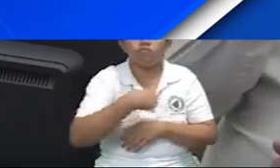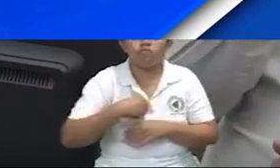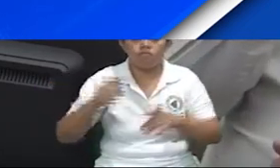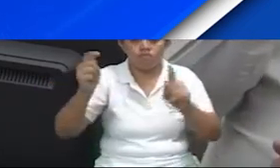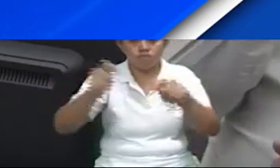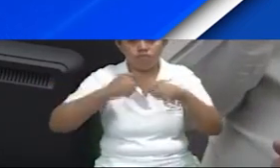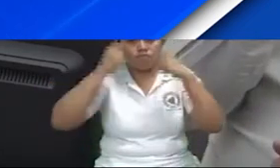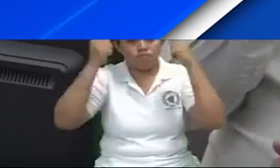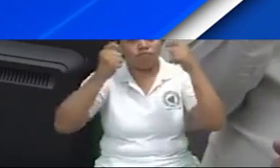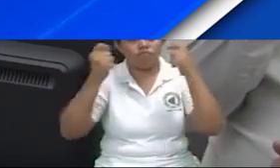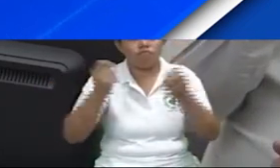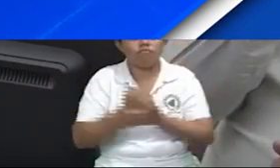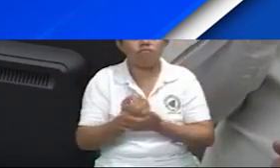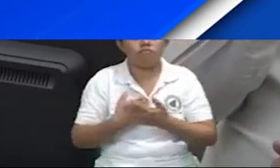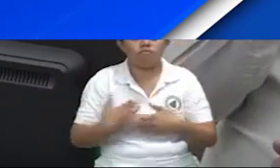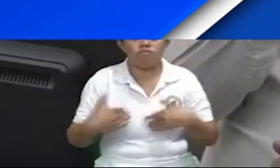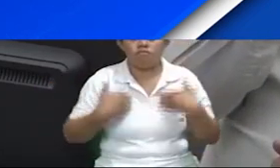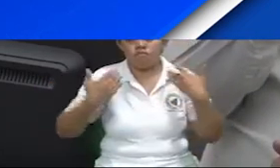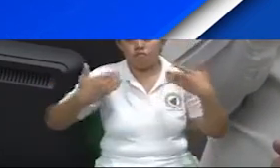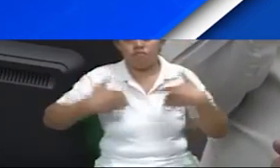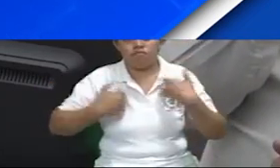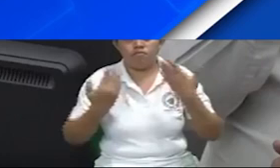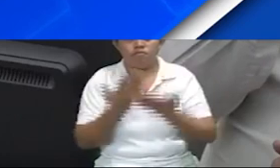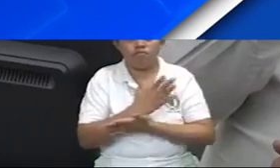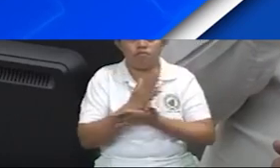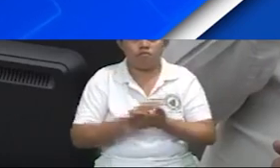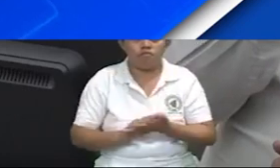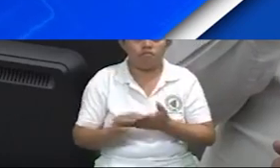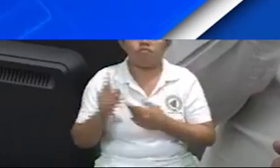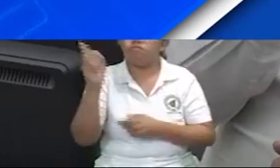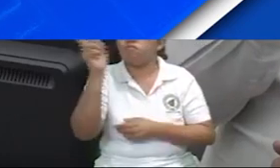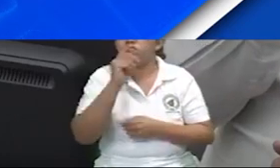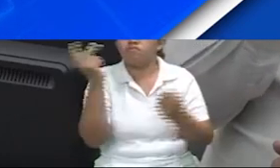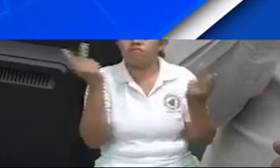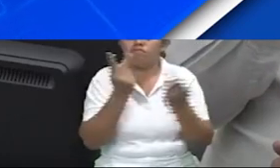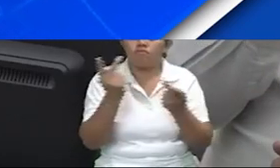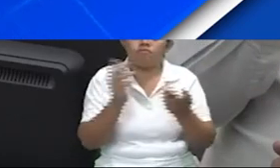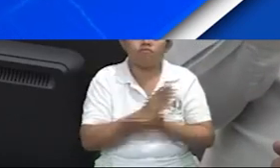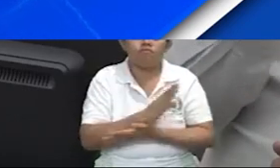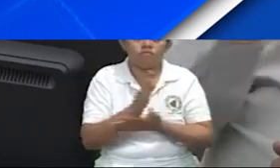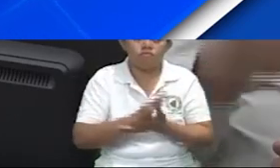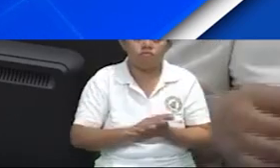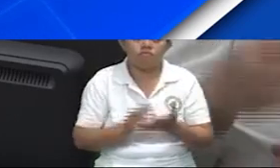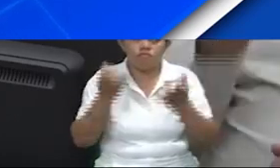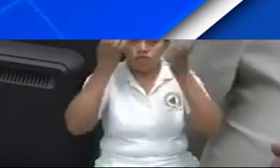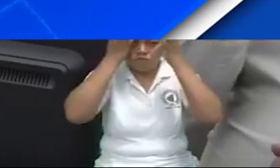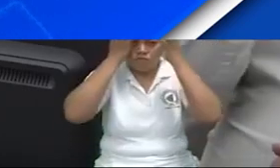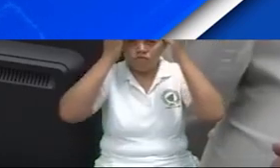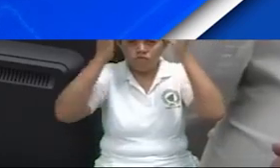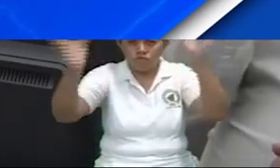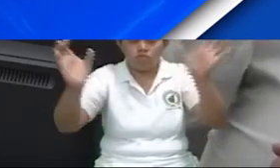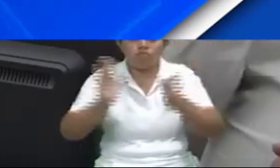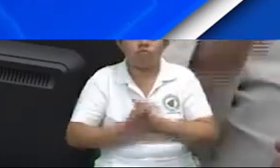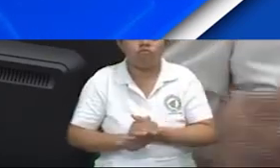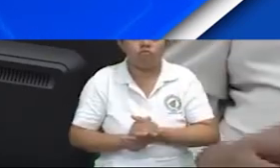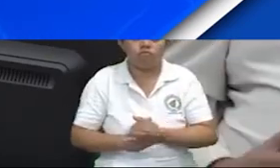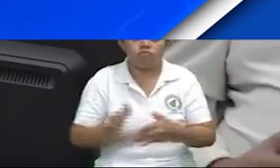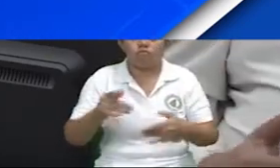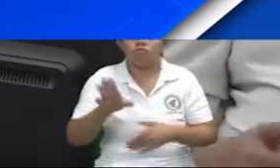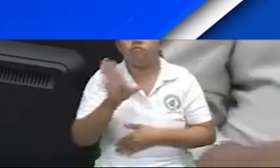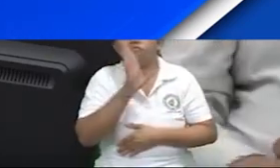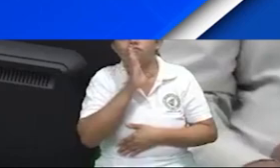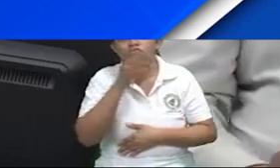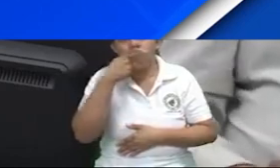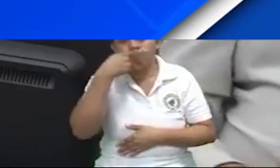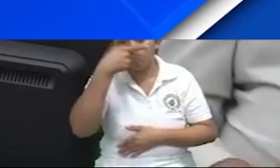celebrar nuestras raíces, nuestros orígenes, nuestras culturas, nuestra